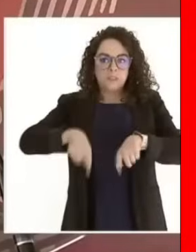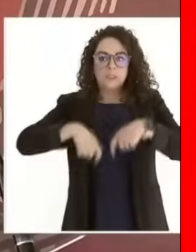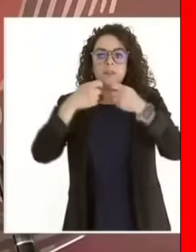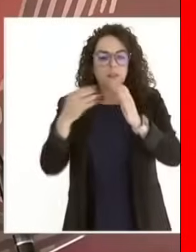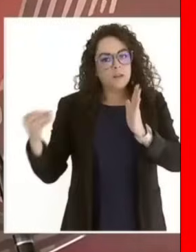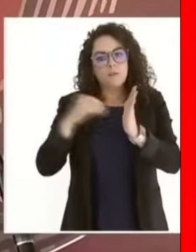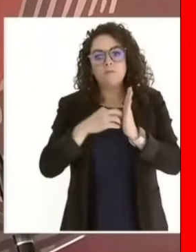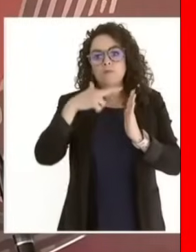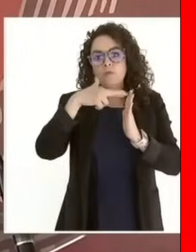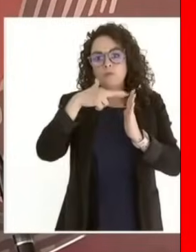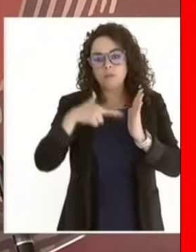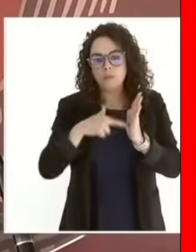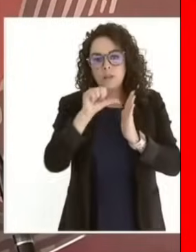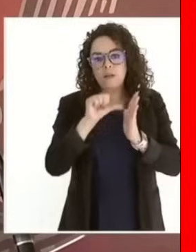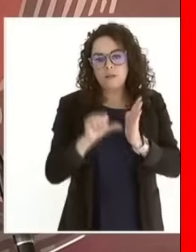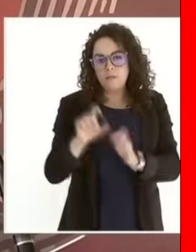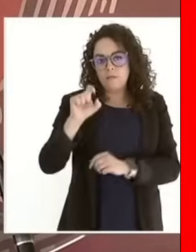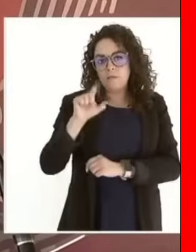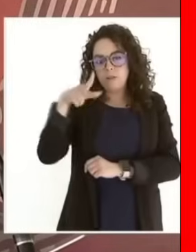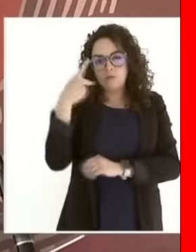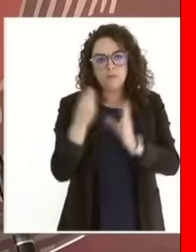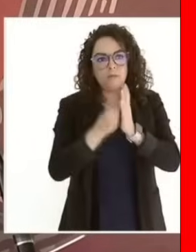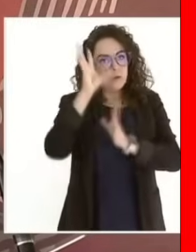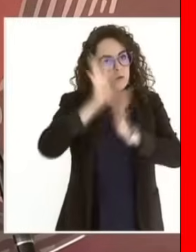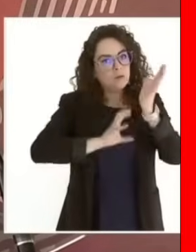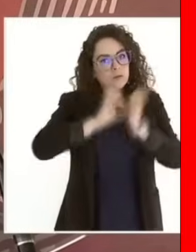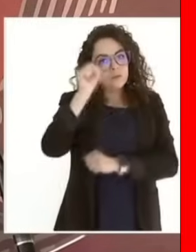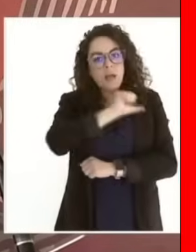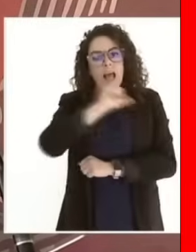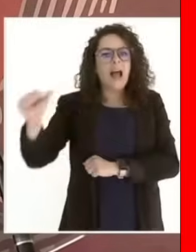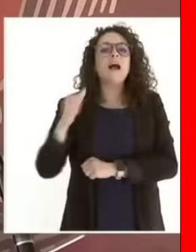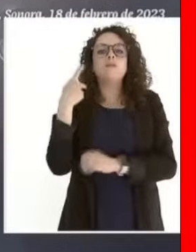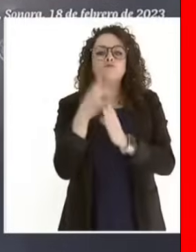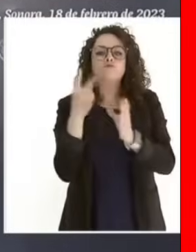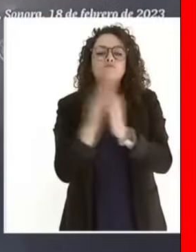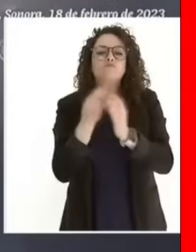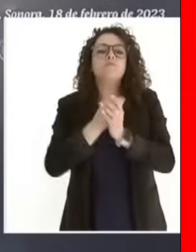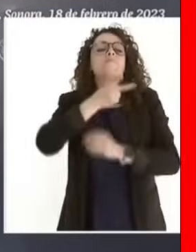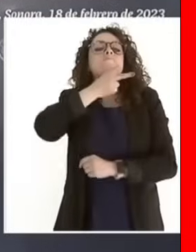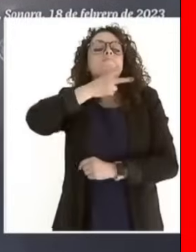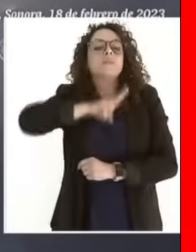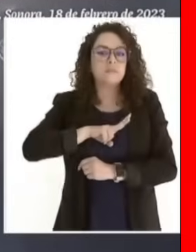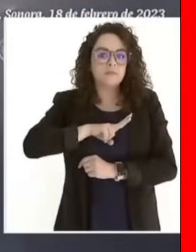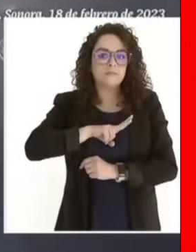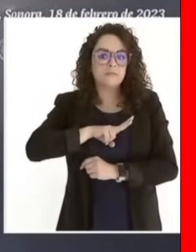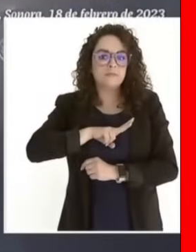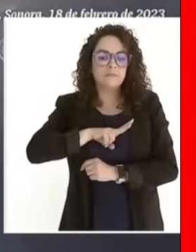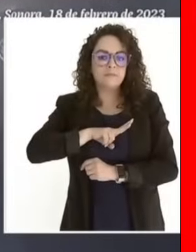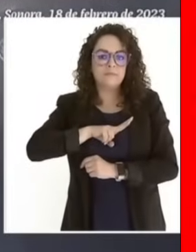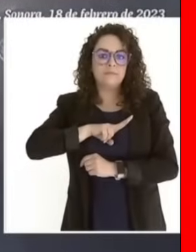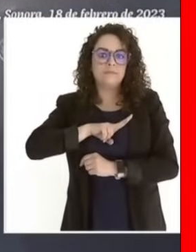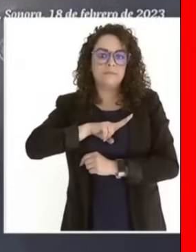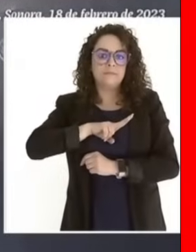reglamentaria del artículo 27 constitucional en materia de petróleo pasó